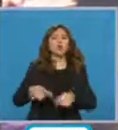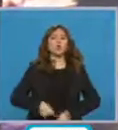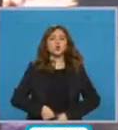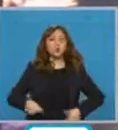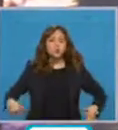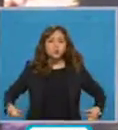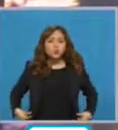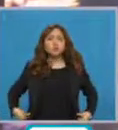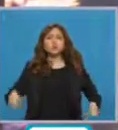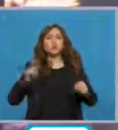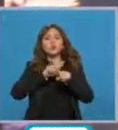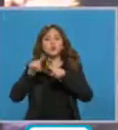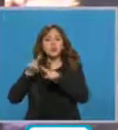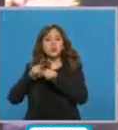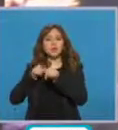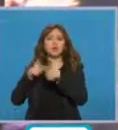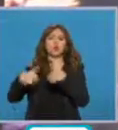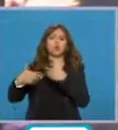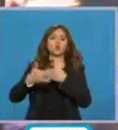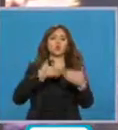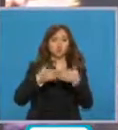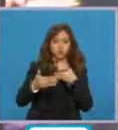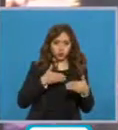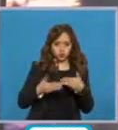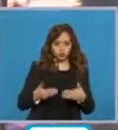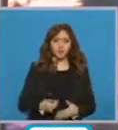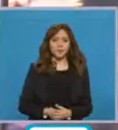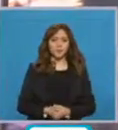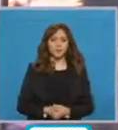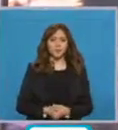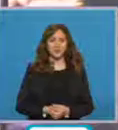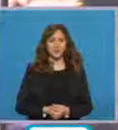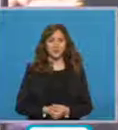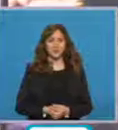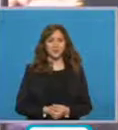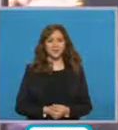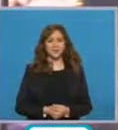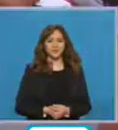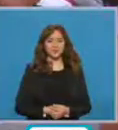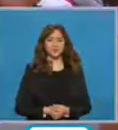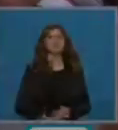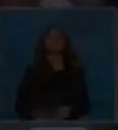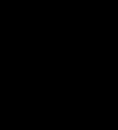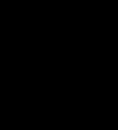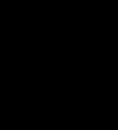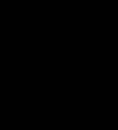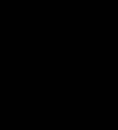distintos colores y ya puedes jugar Ivory, muchísimo. entonces. Sí. Muy bien, muchas gracias por estas recomendaciones.